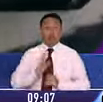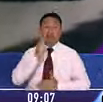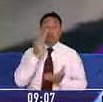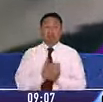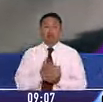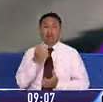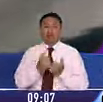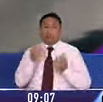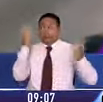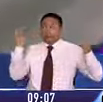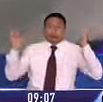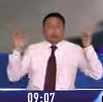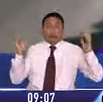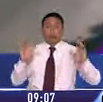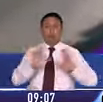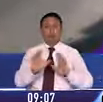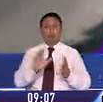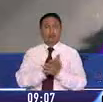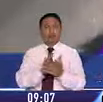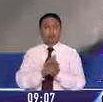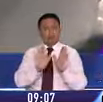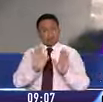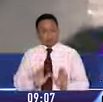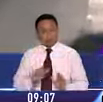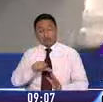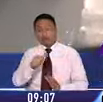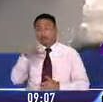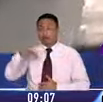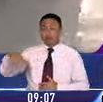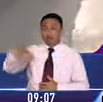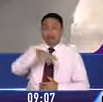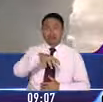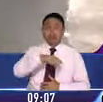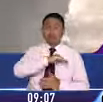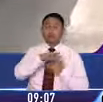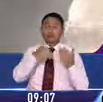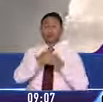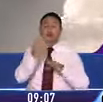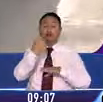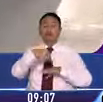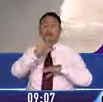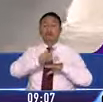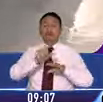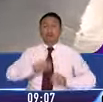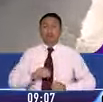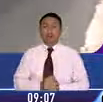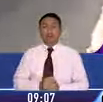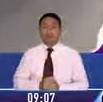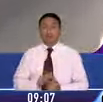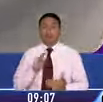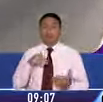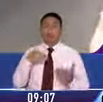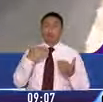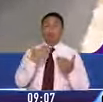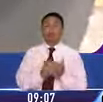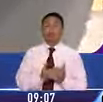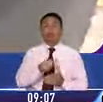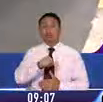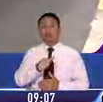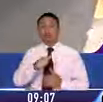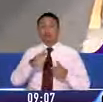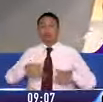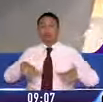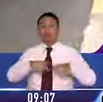qué alarmarse, tampoco hay conmoción en otras provincias y todo transcurre con normalidad. Estamos llegando a otro de